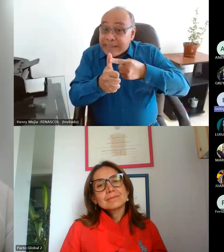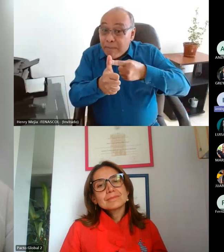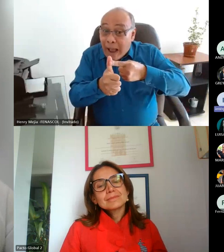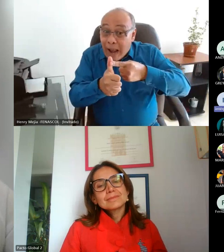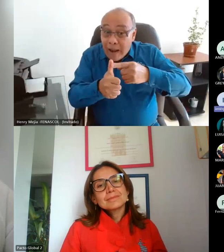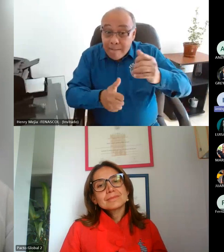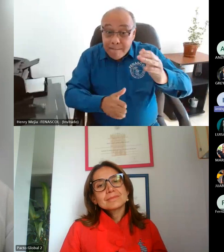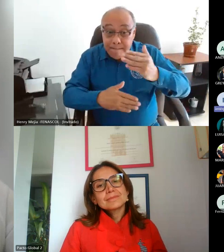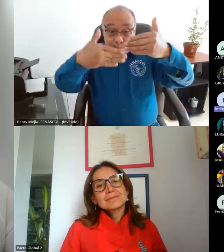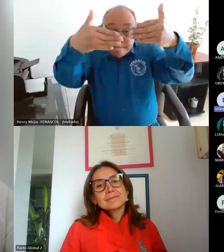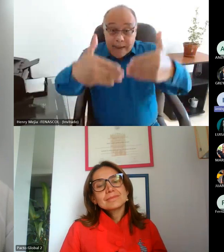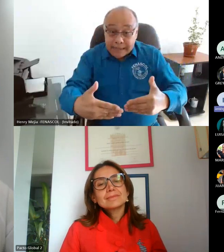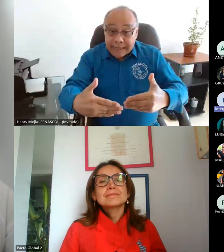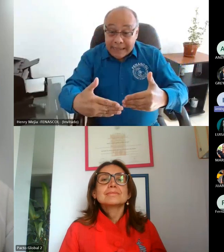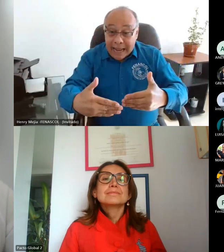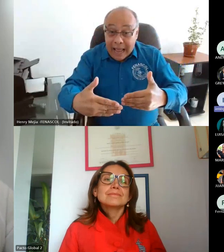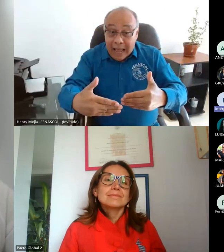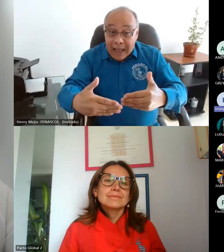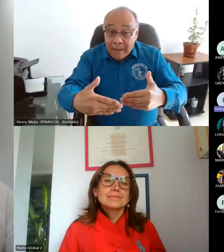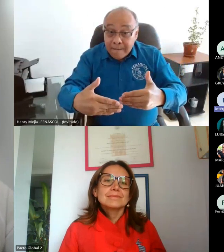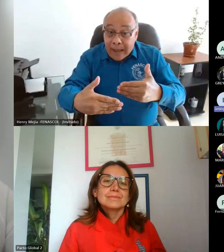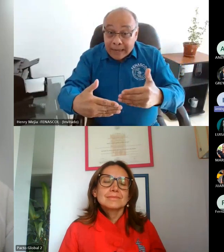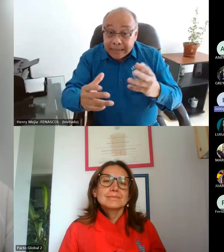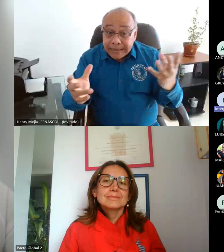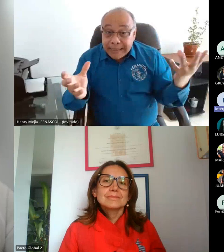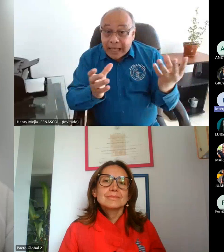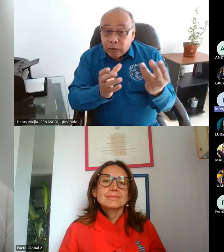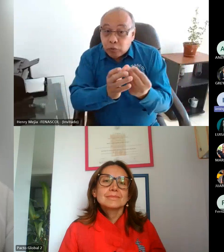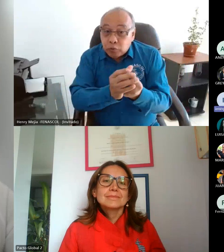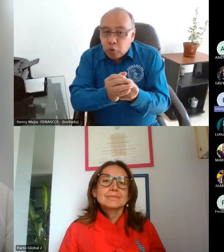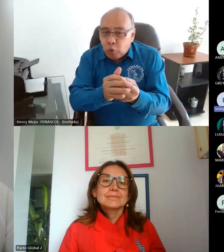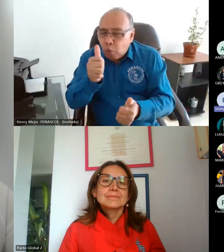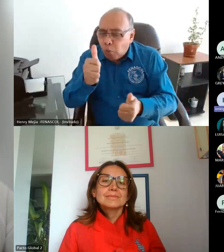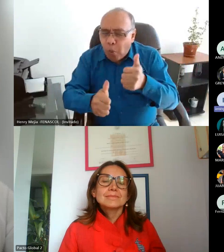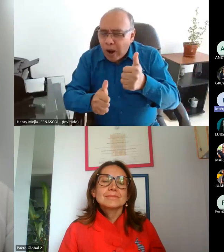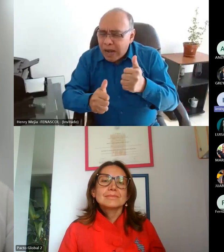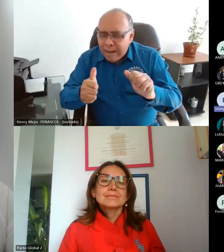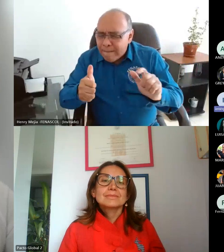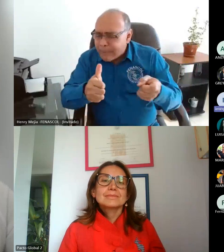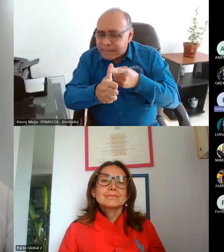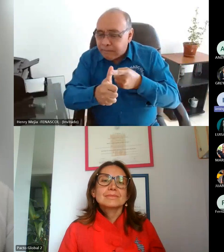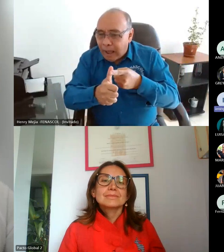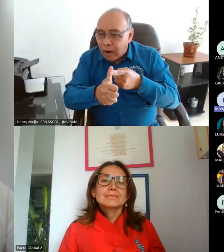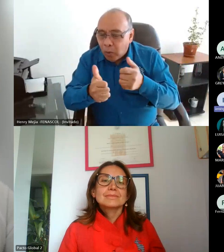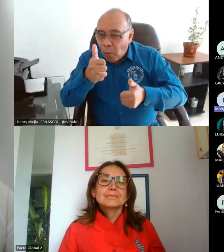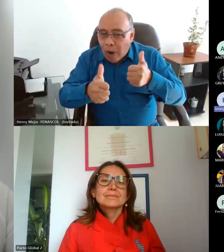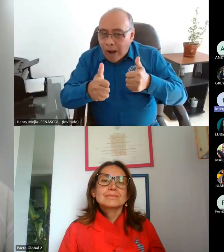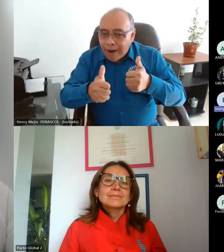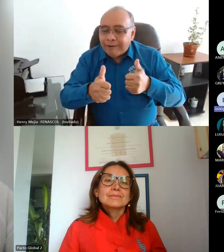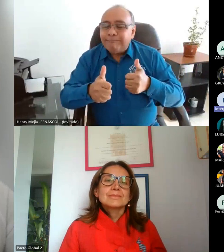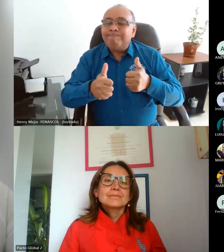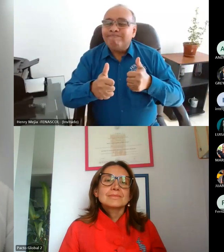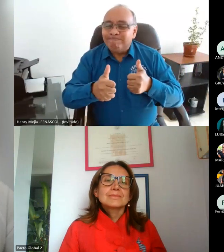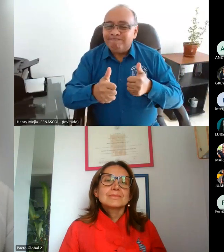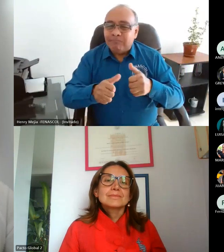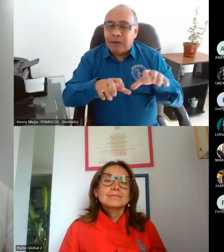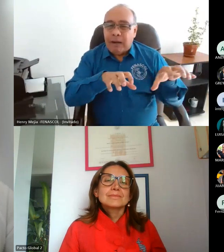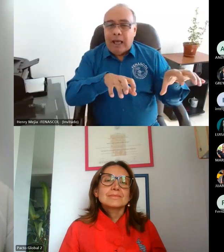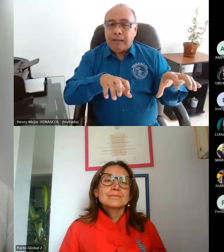conciencia Sí porque la principal Barrera de la inclusión Cuál